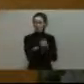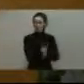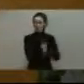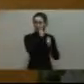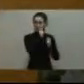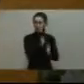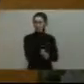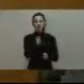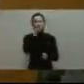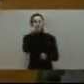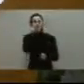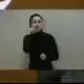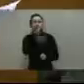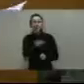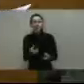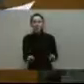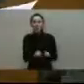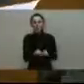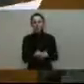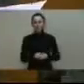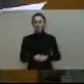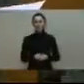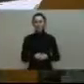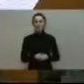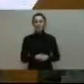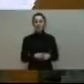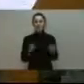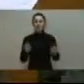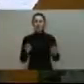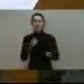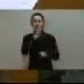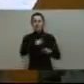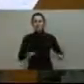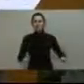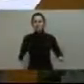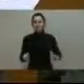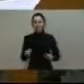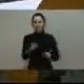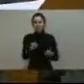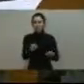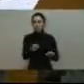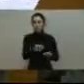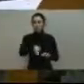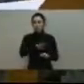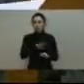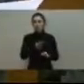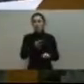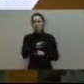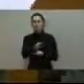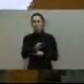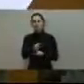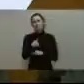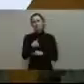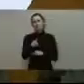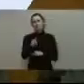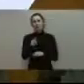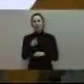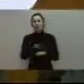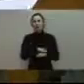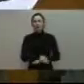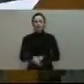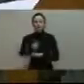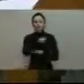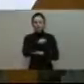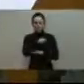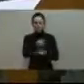y turístico. Todos los ciudadanos tienen los mismos derechos de inversión y mantenimiento que el resto de los